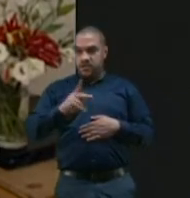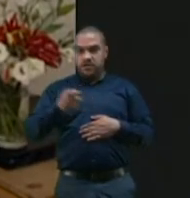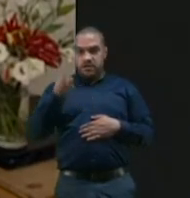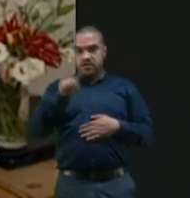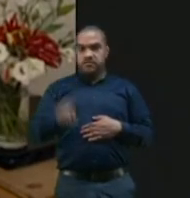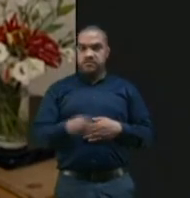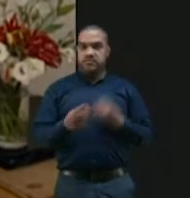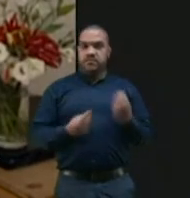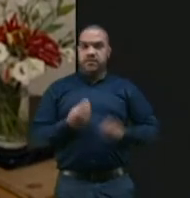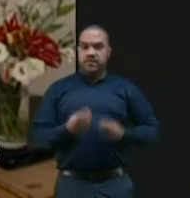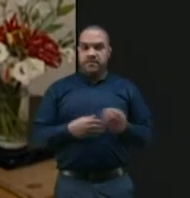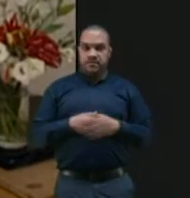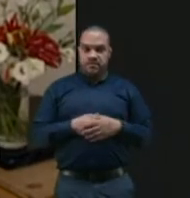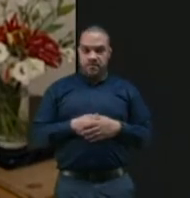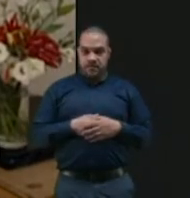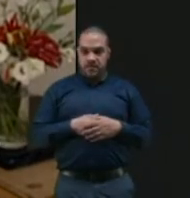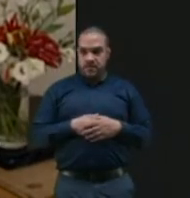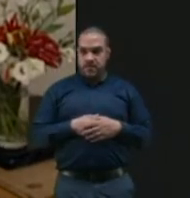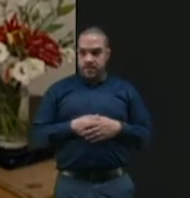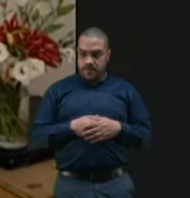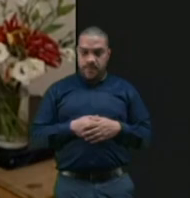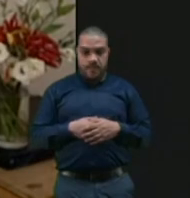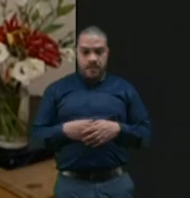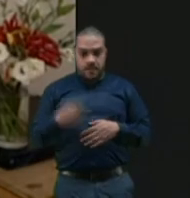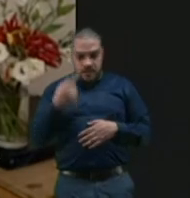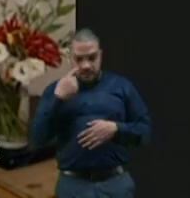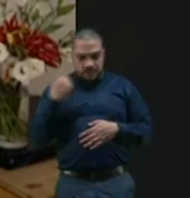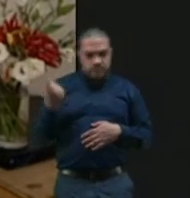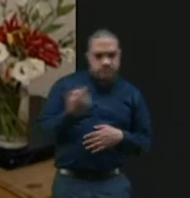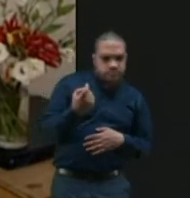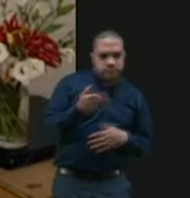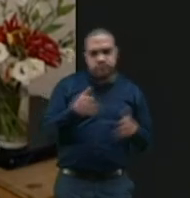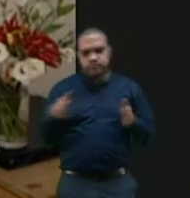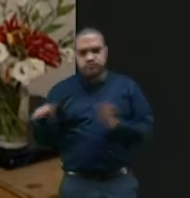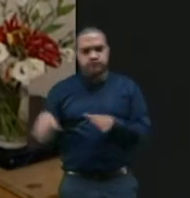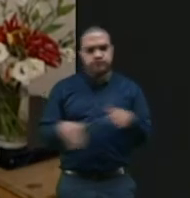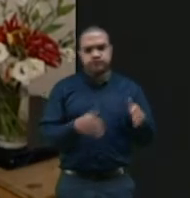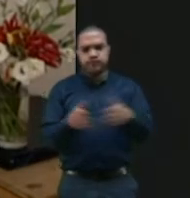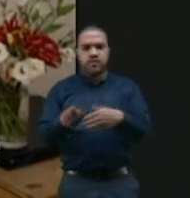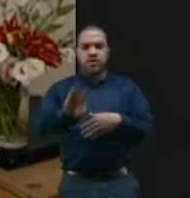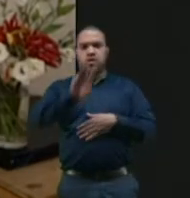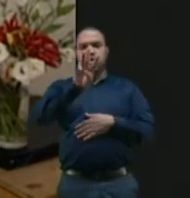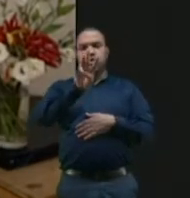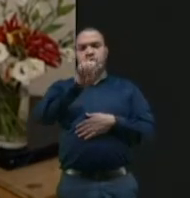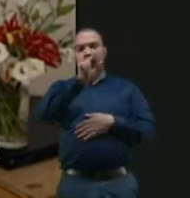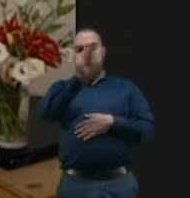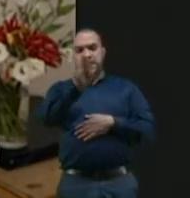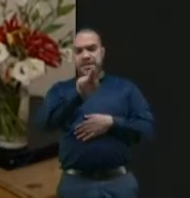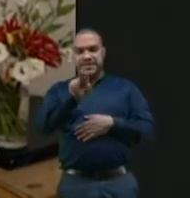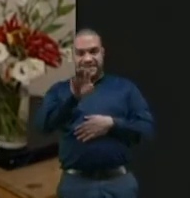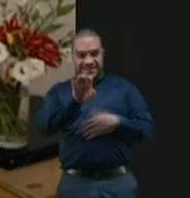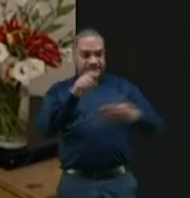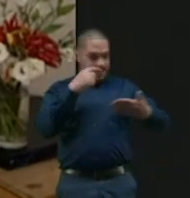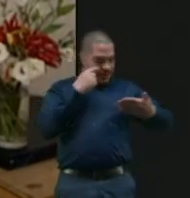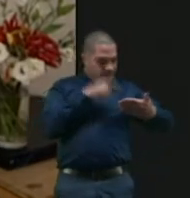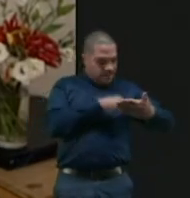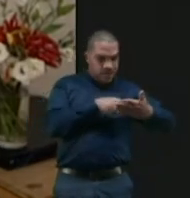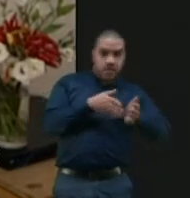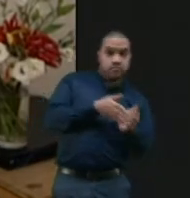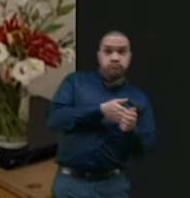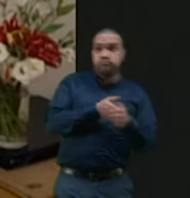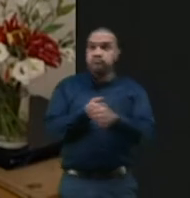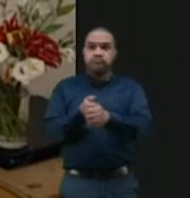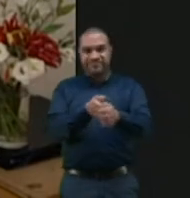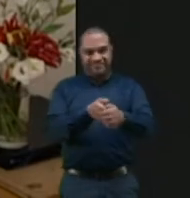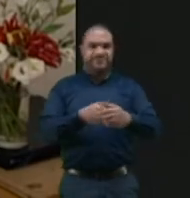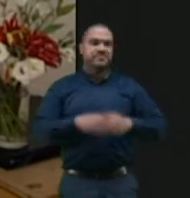poco acerca de la travesía de Waze y la magia de Waze. Y les voy a contar dónde estamos ahora. Si ustedes están